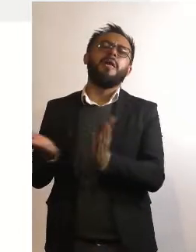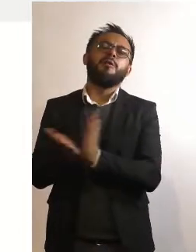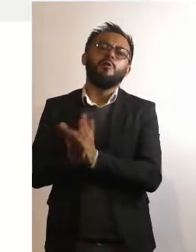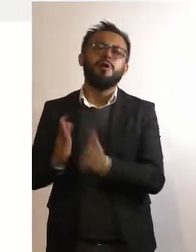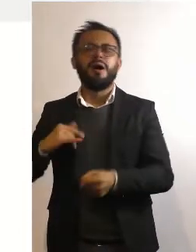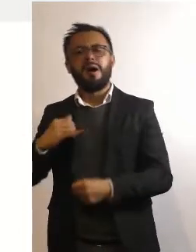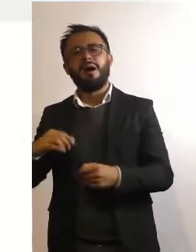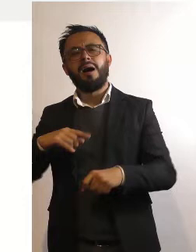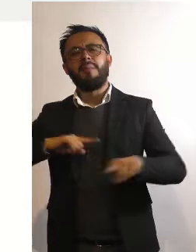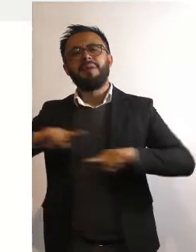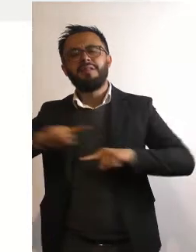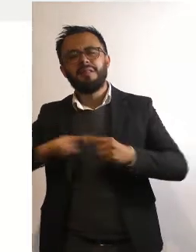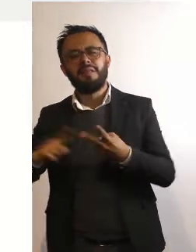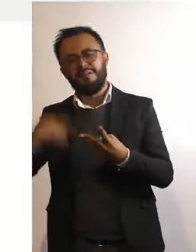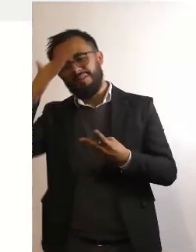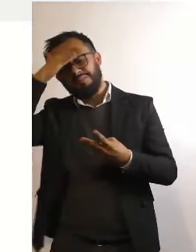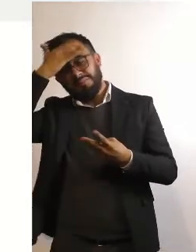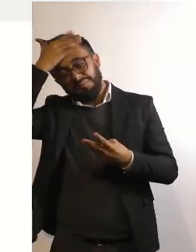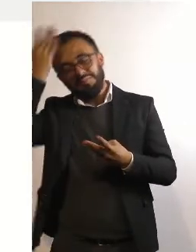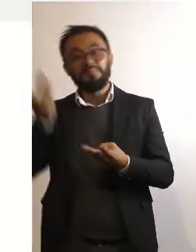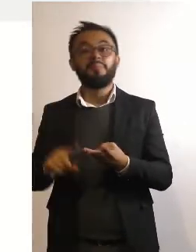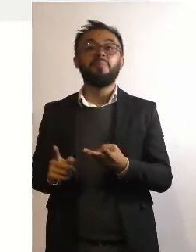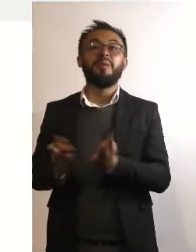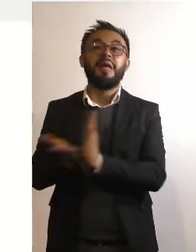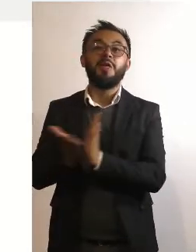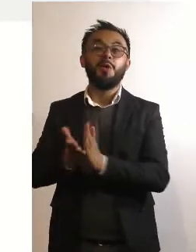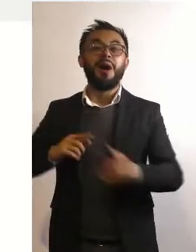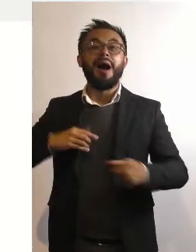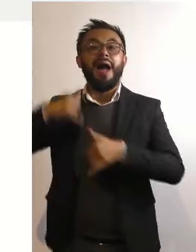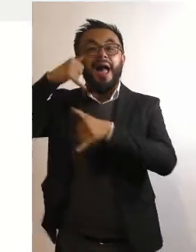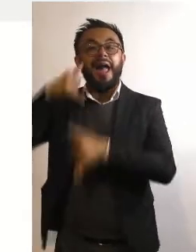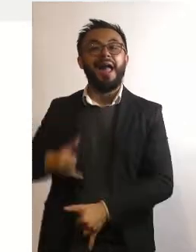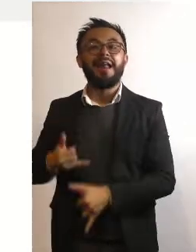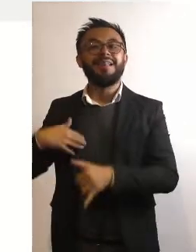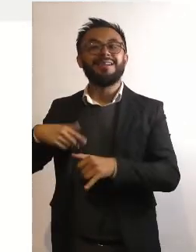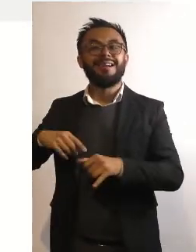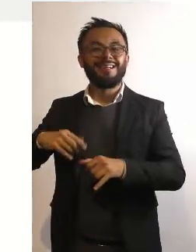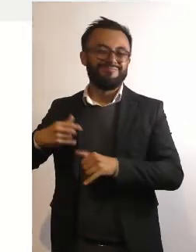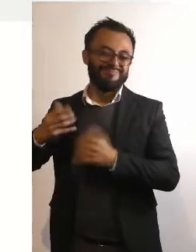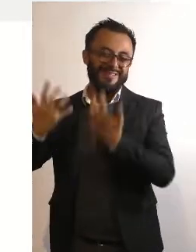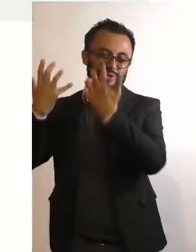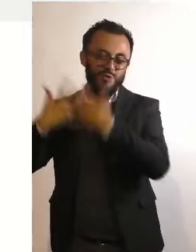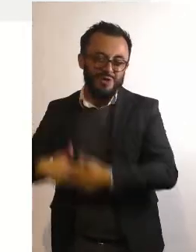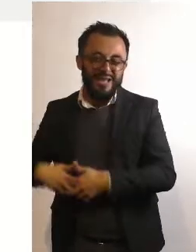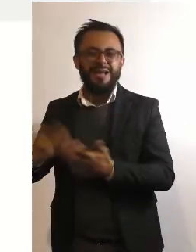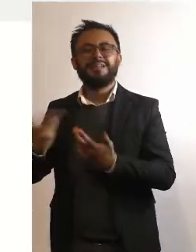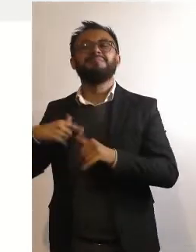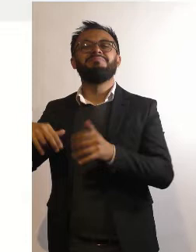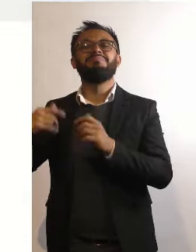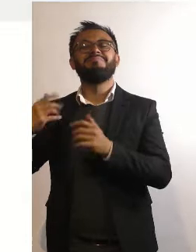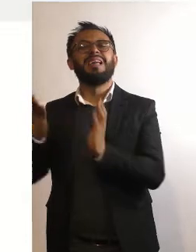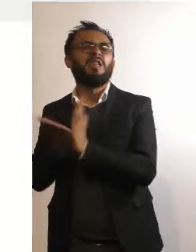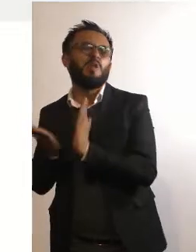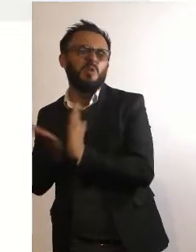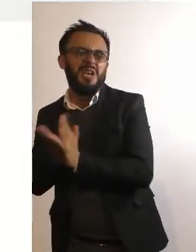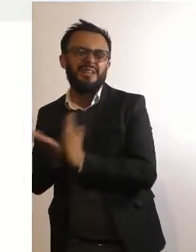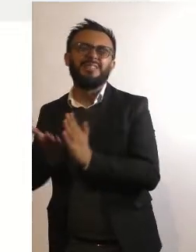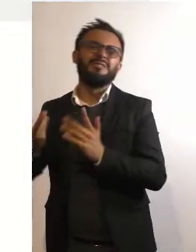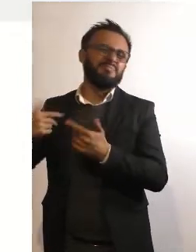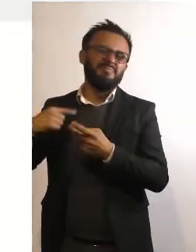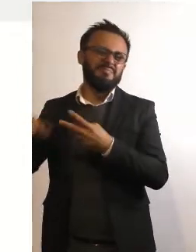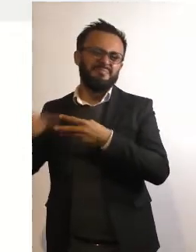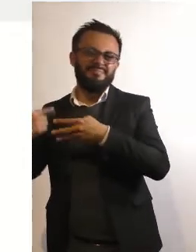ingeniería industrial, los de creación y comunicación también están rotando por allí. Bueno, la idea es que todos roten por allí. Tenemos